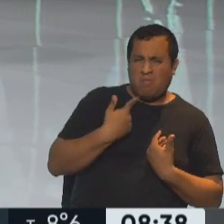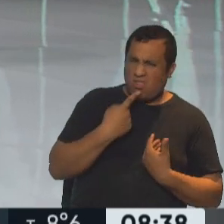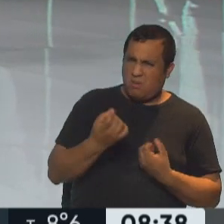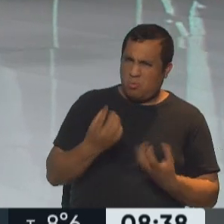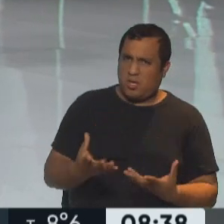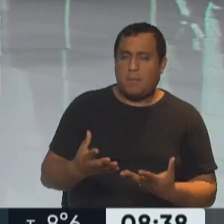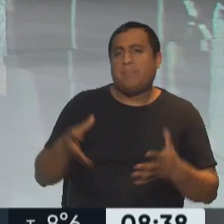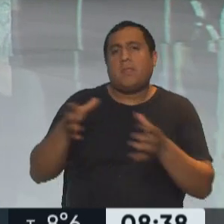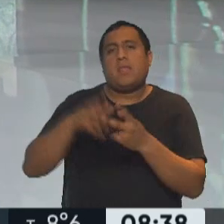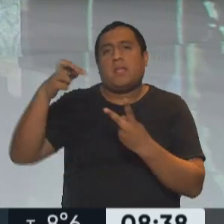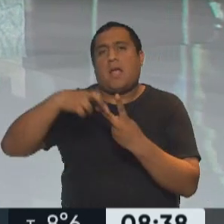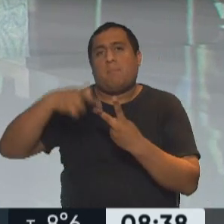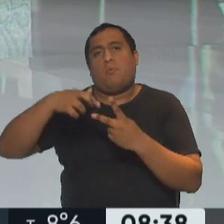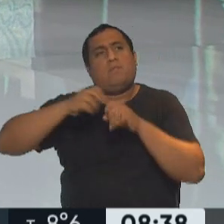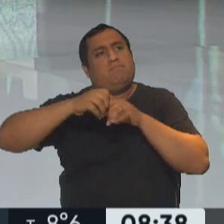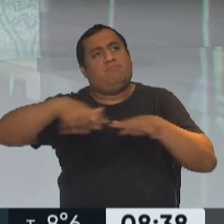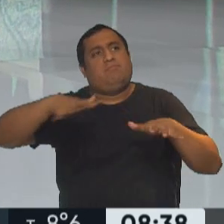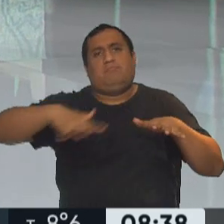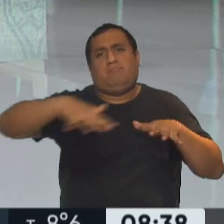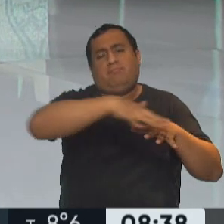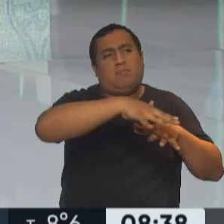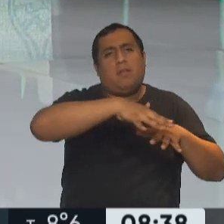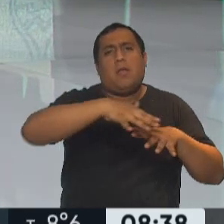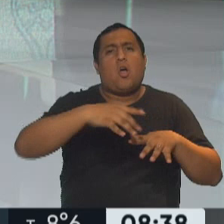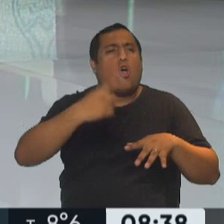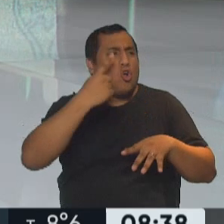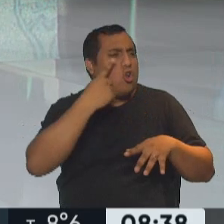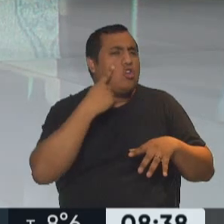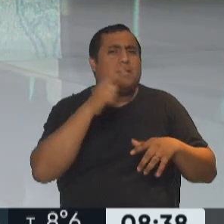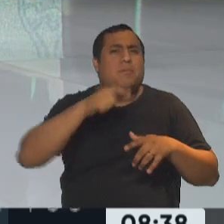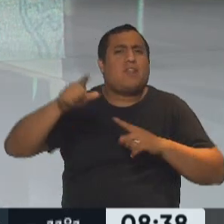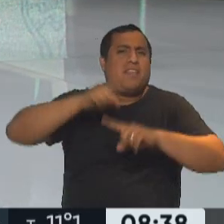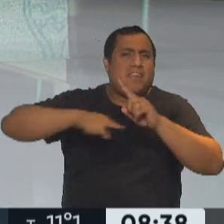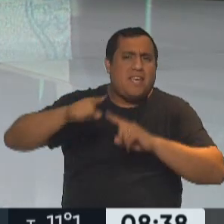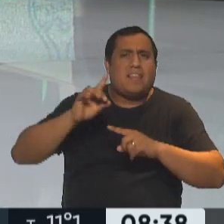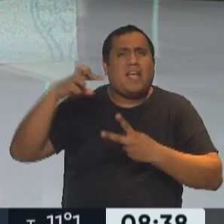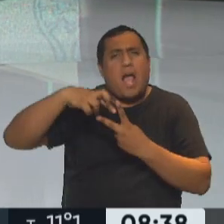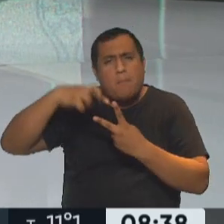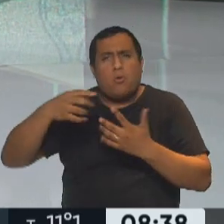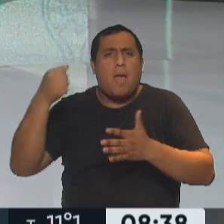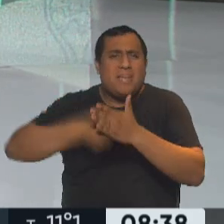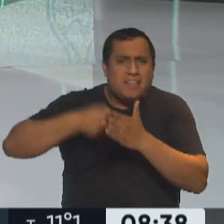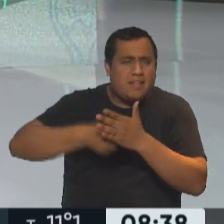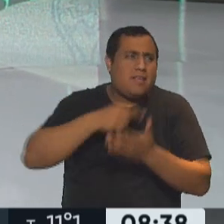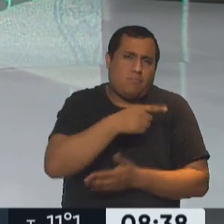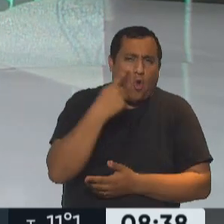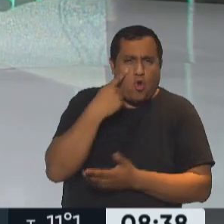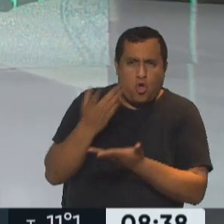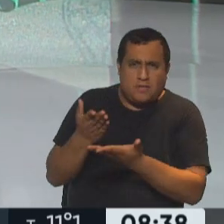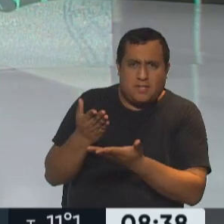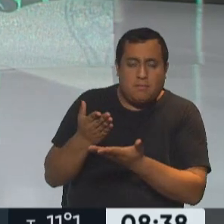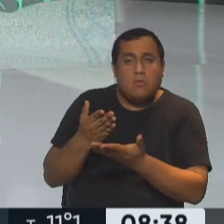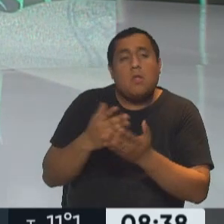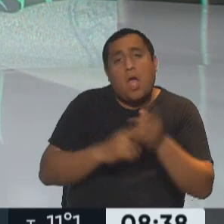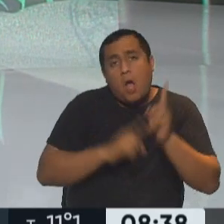una presencia territorial importante y hay mucha gente que conoce a los dirigentes de la Cámpora, a los militantes de la Cámpora. Entonces, más o menos, algunos de